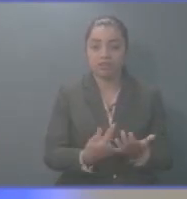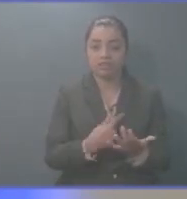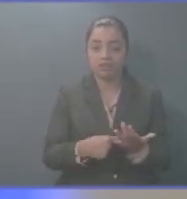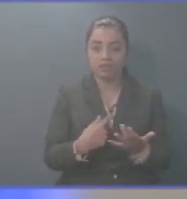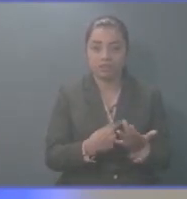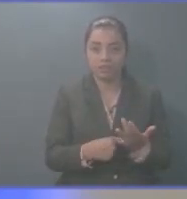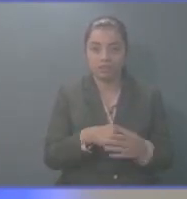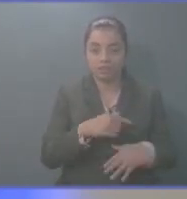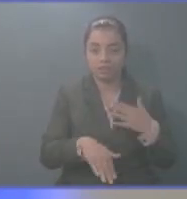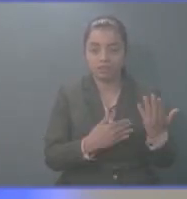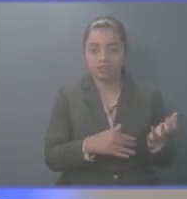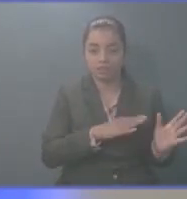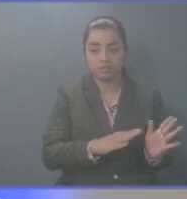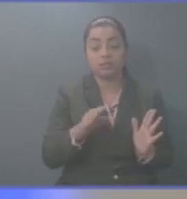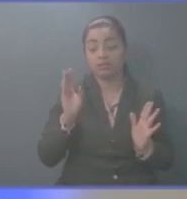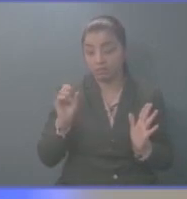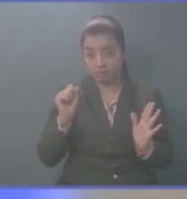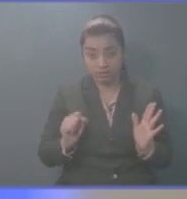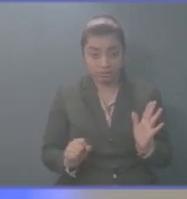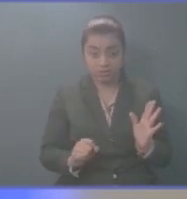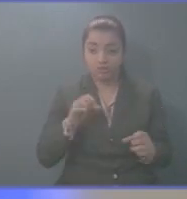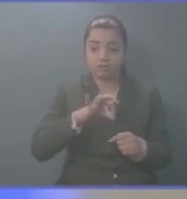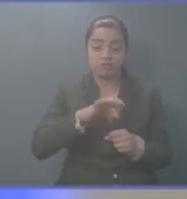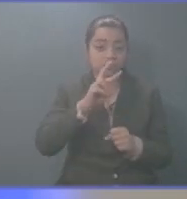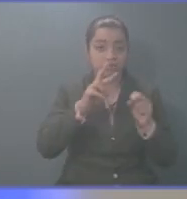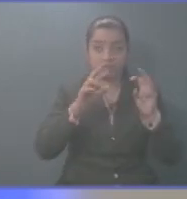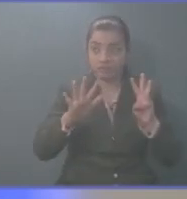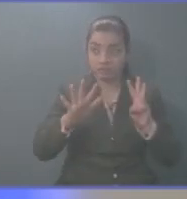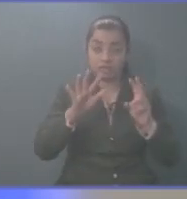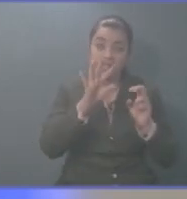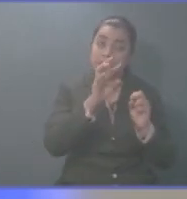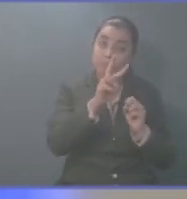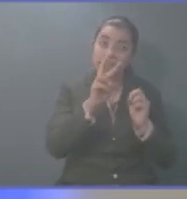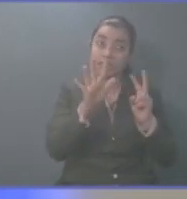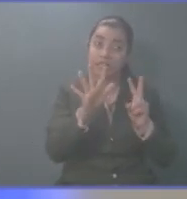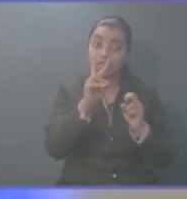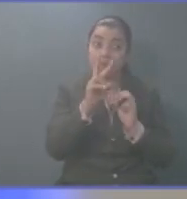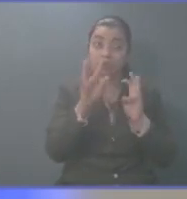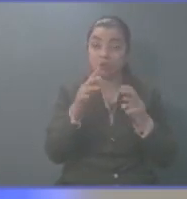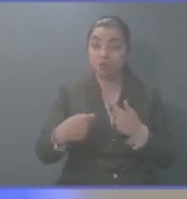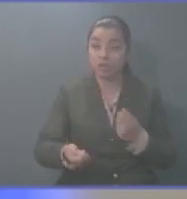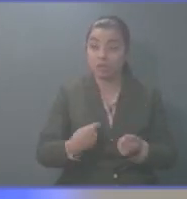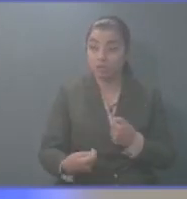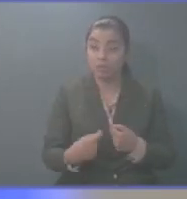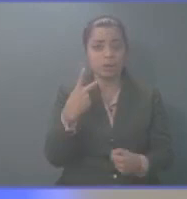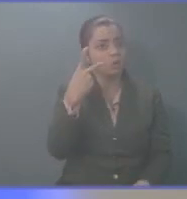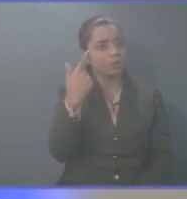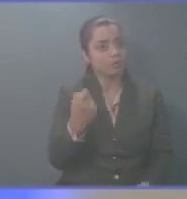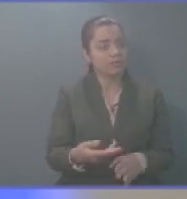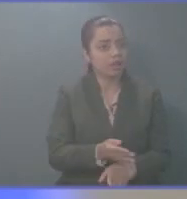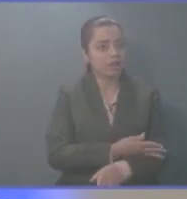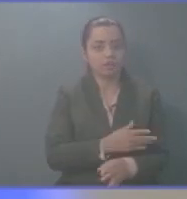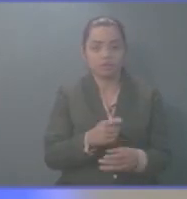electoral inicia, no tengo el dato, si es el 27 o el 28 de diciembre, pero inicia dos meses antes para